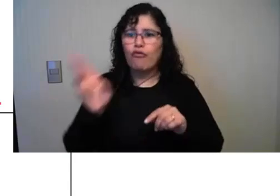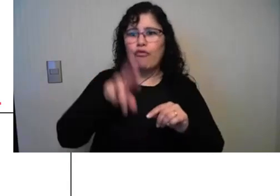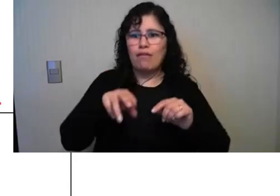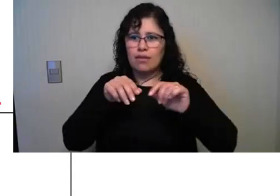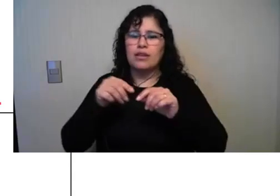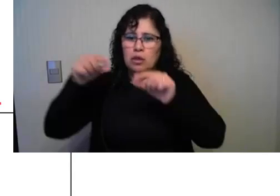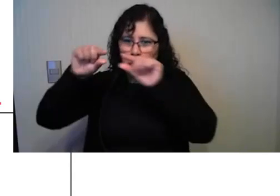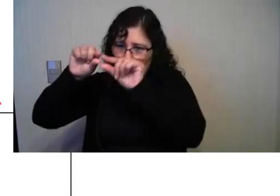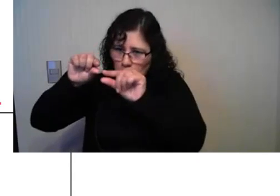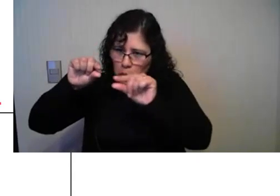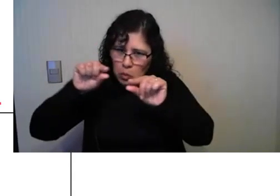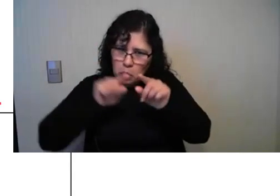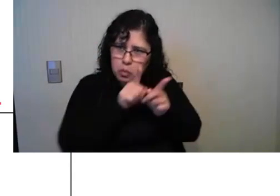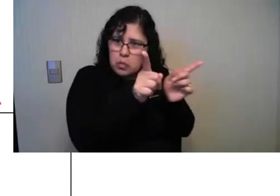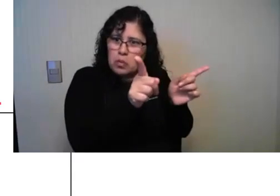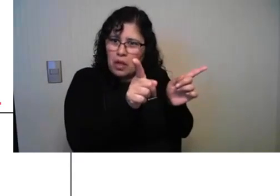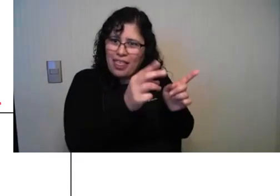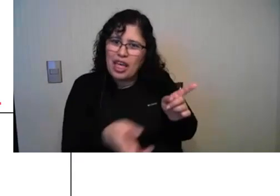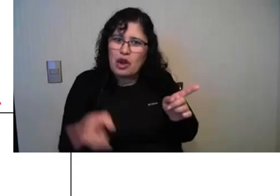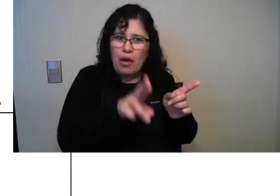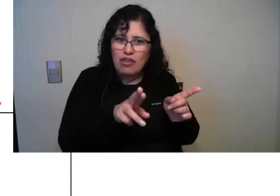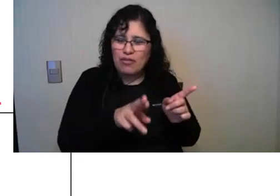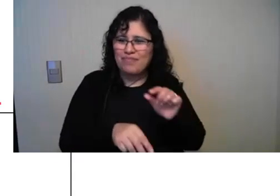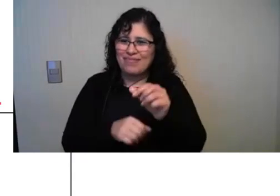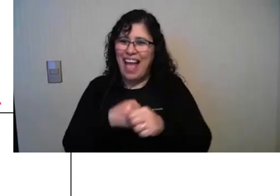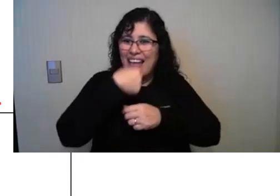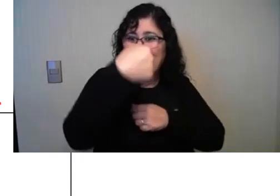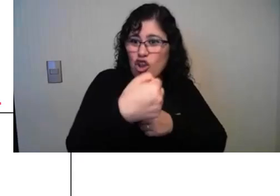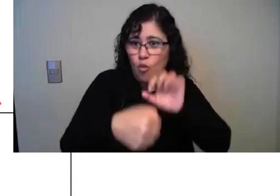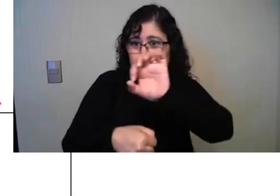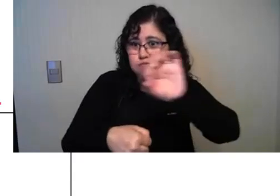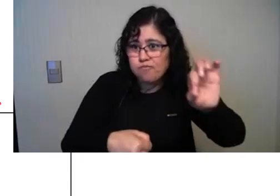ramos principales, uno anterior, más grueso, y otro posterior.